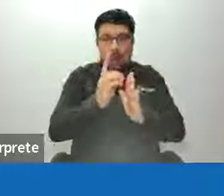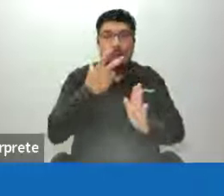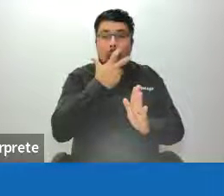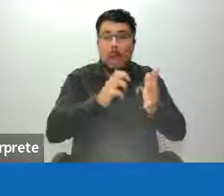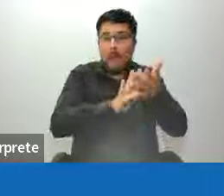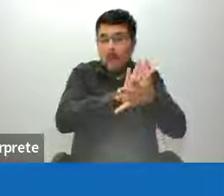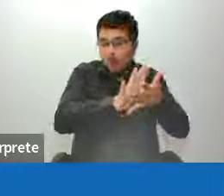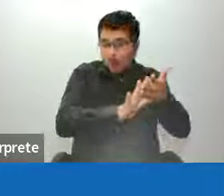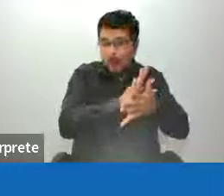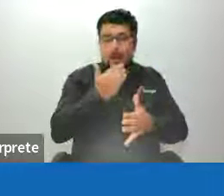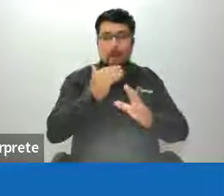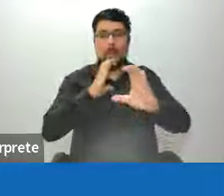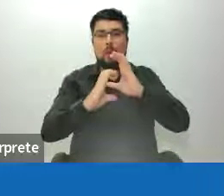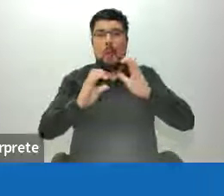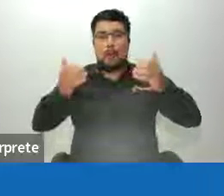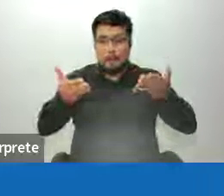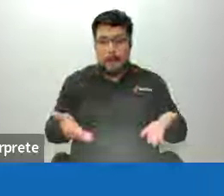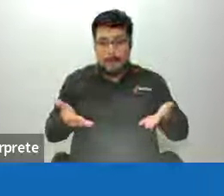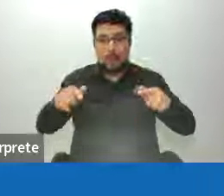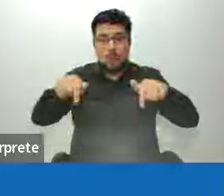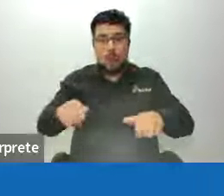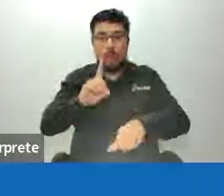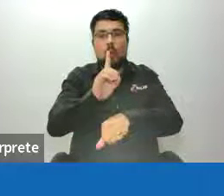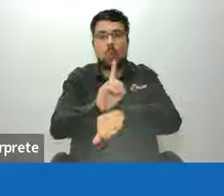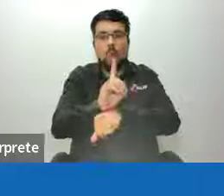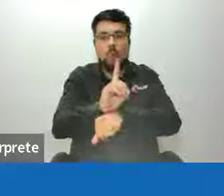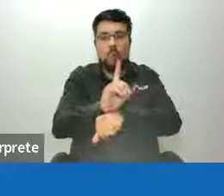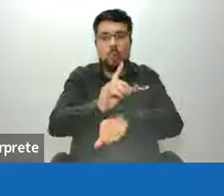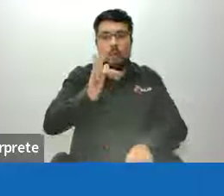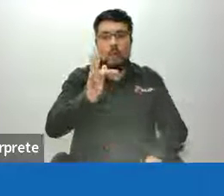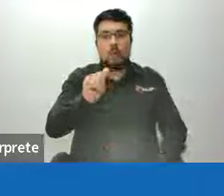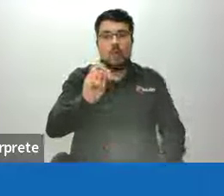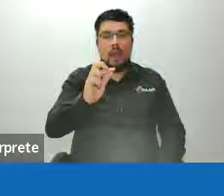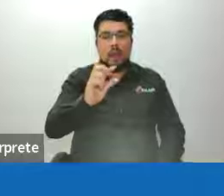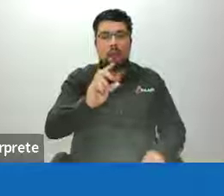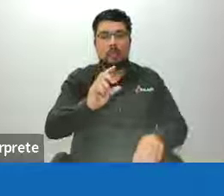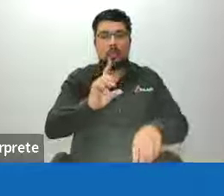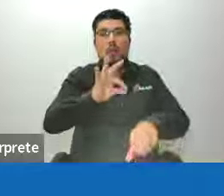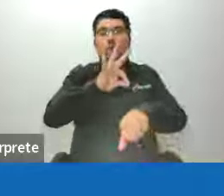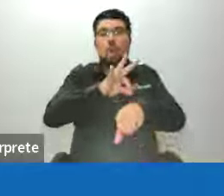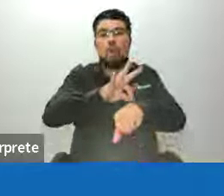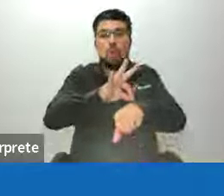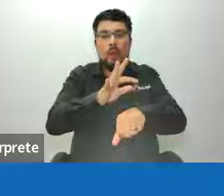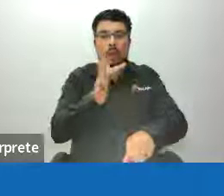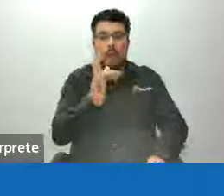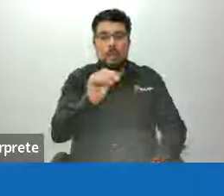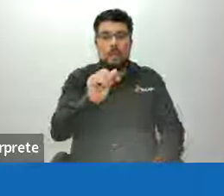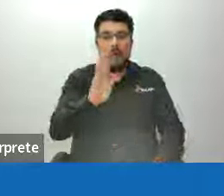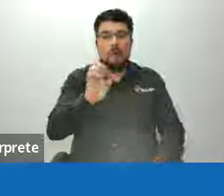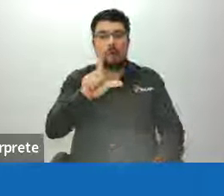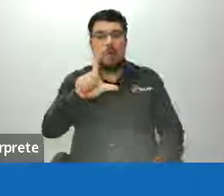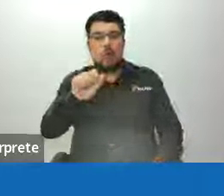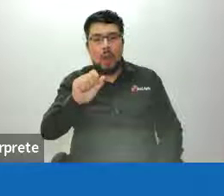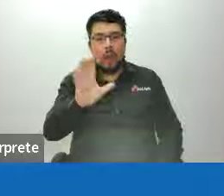Para eso nos acompaña la doctora Fabiola Otárola, quien inicialmente va a hablar sobre la